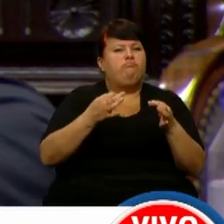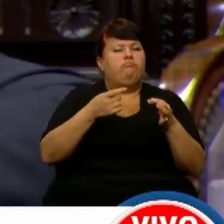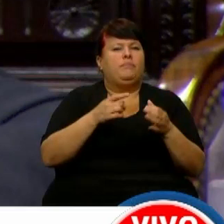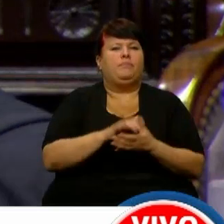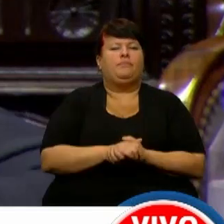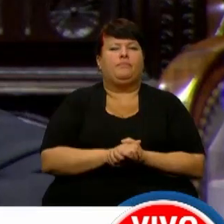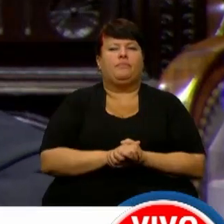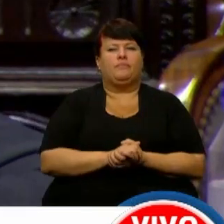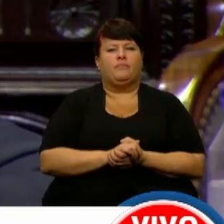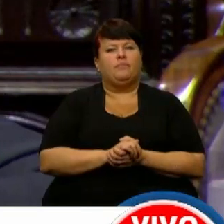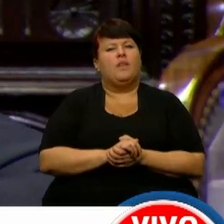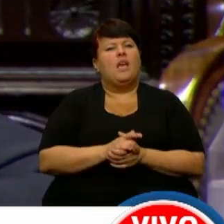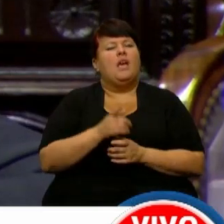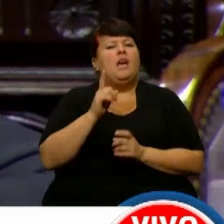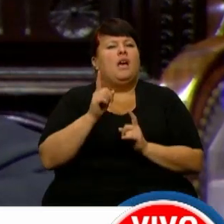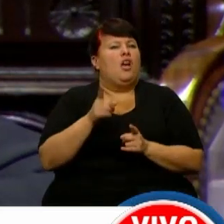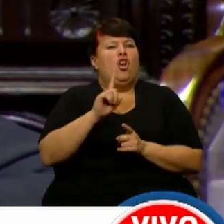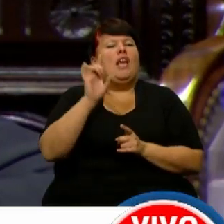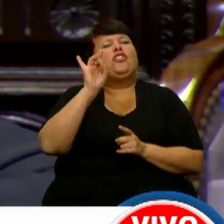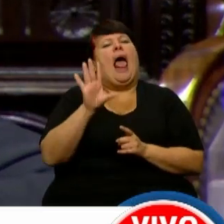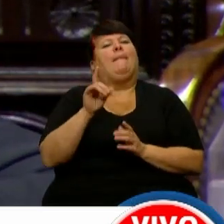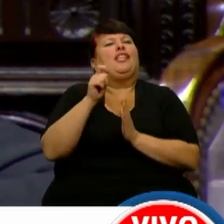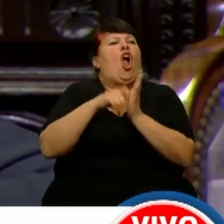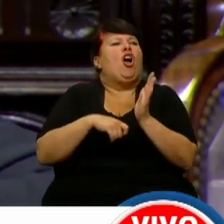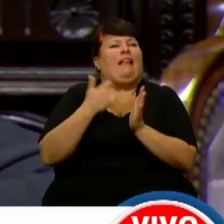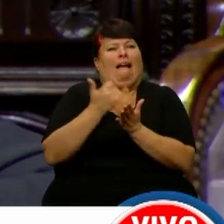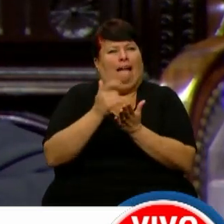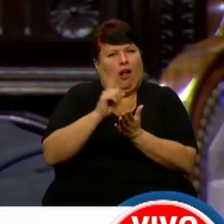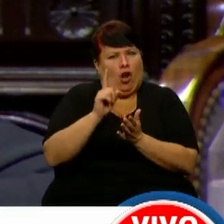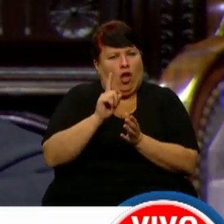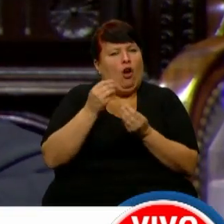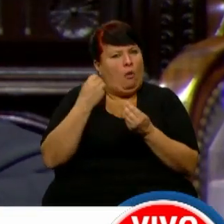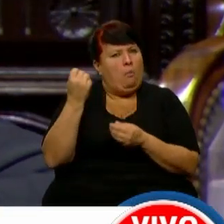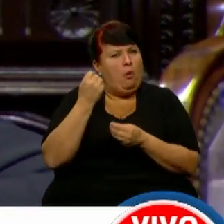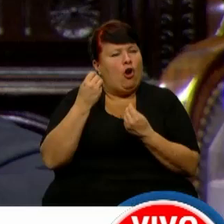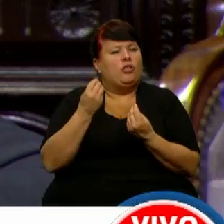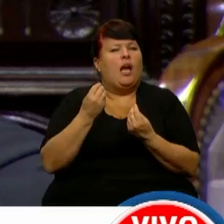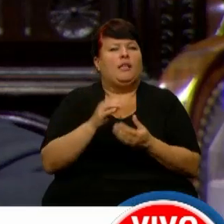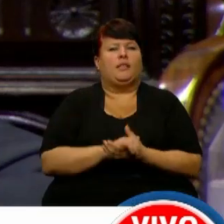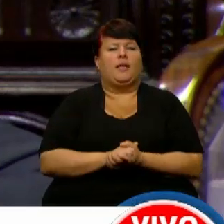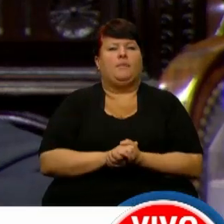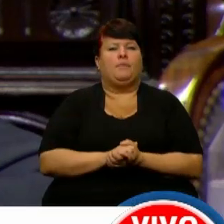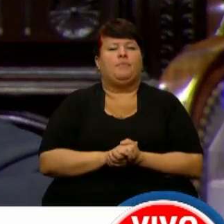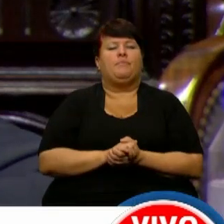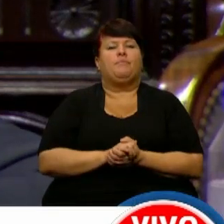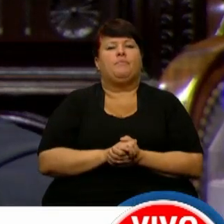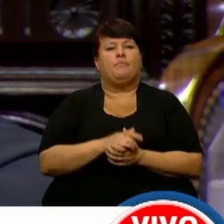y fue mucho más que un simple contrato, porque